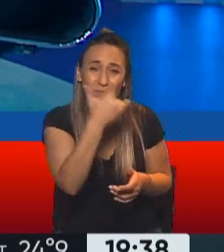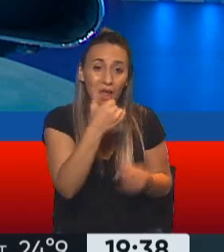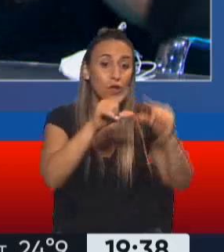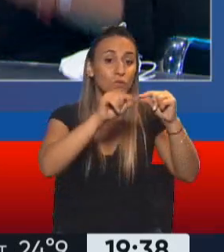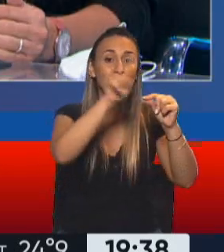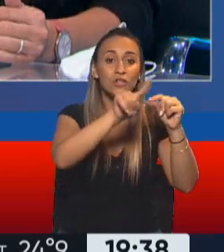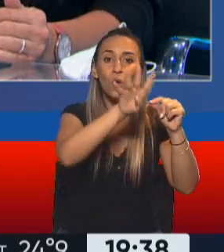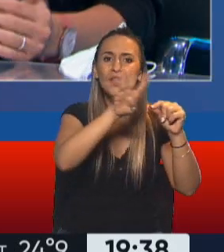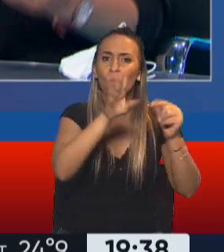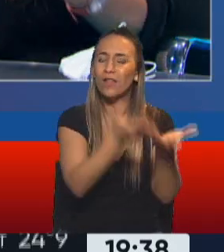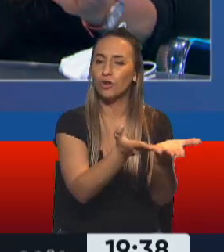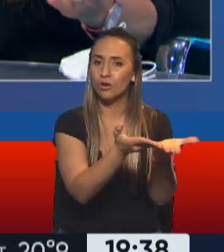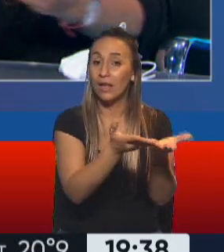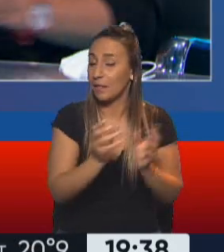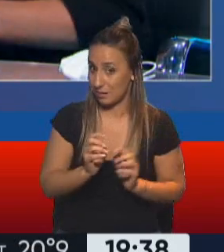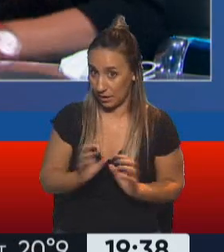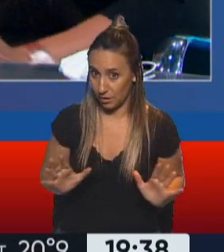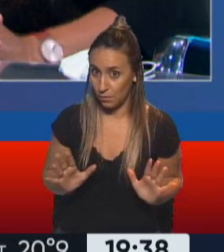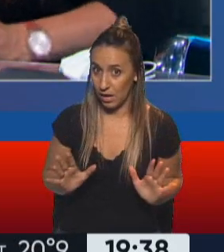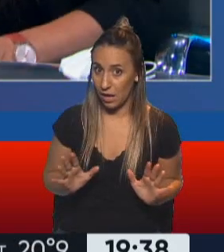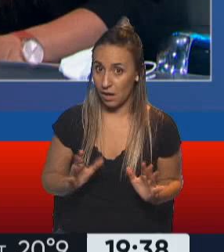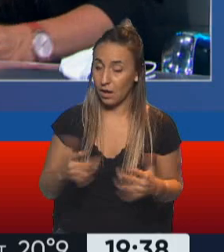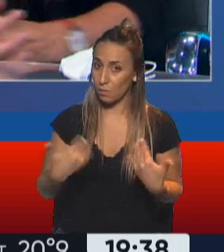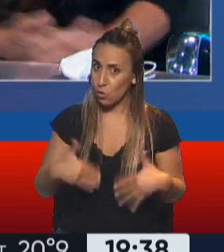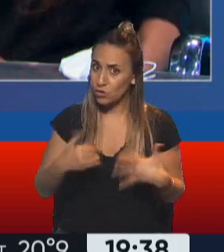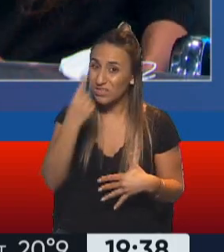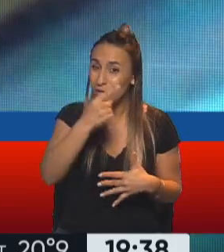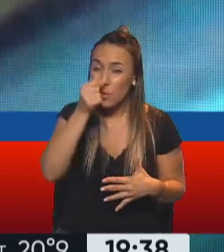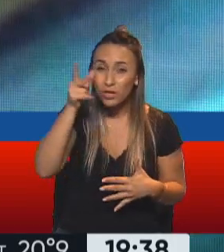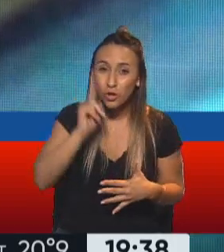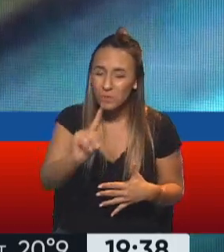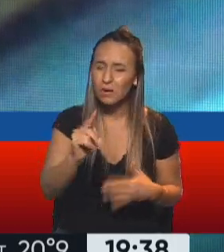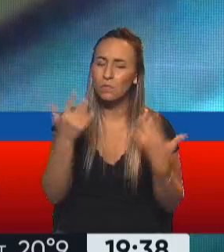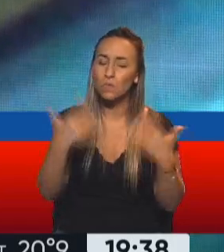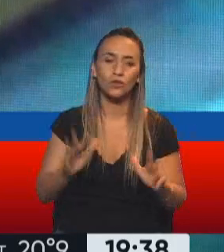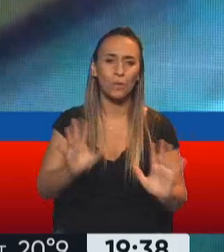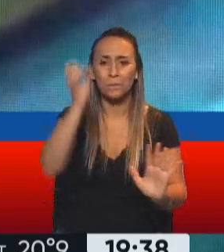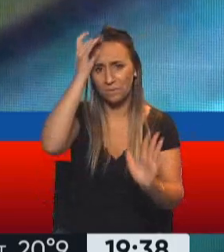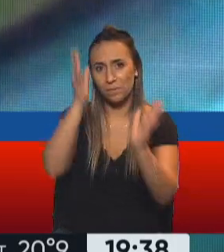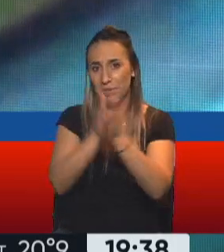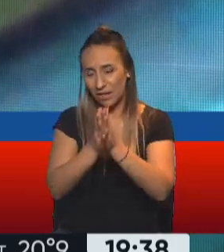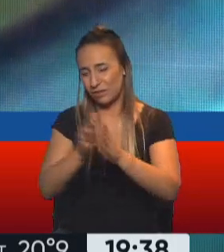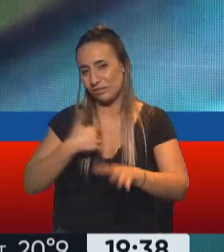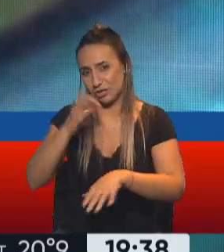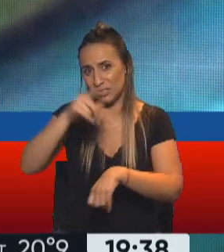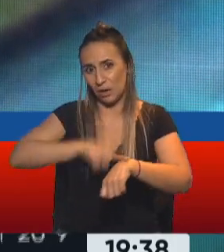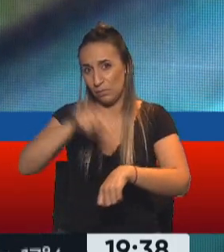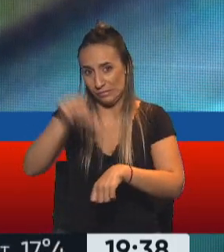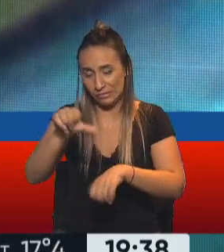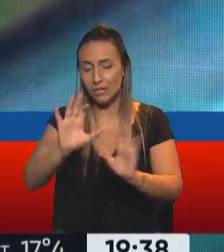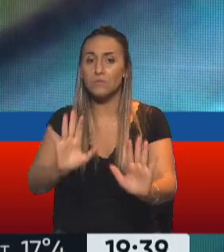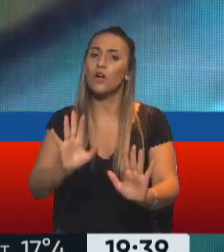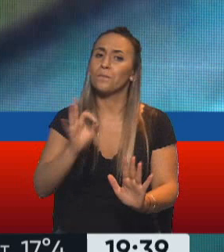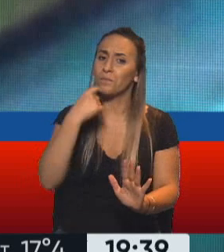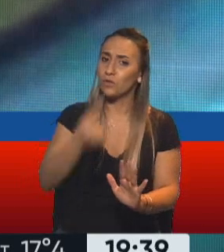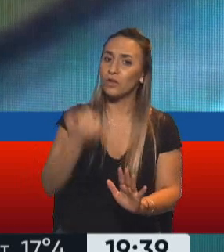144. ¿Qué es eso? Lo que es terrible, son números que son terribles. Son números tremendos. Yo sé que tenemos poco tiempo siempre, pero te quiero hacer alguna pregunta más. Se cumple